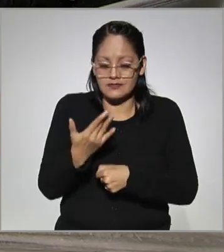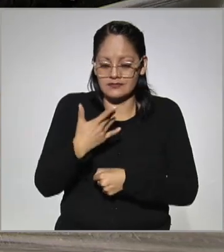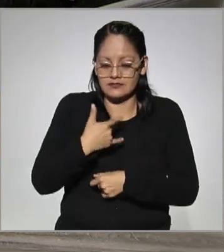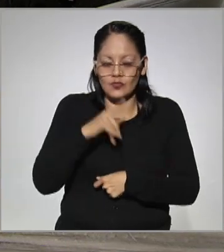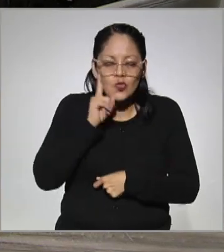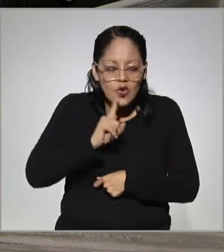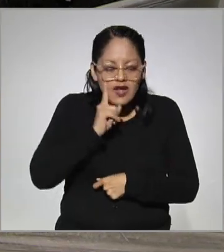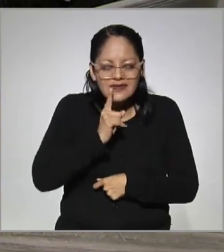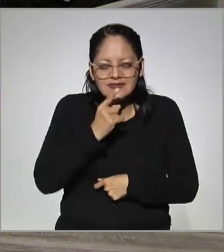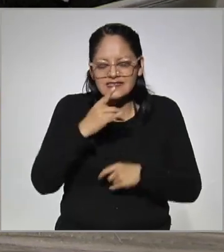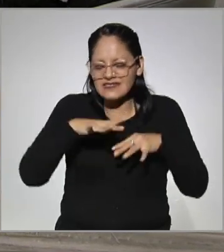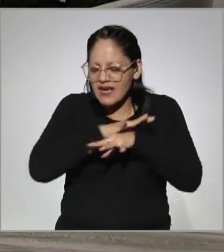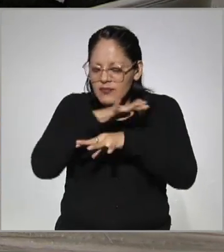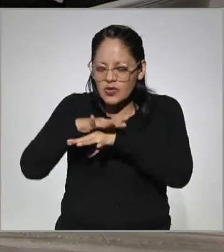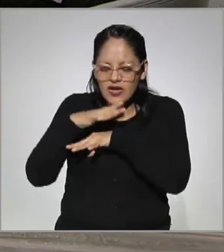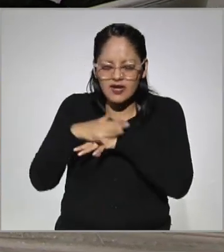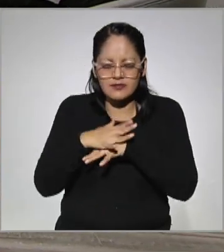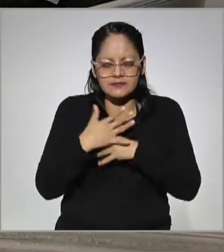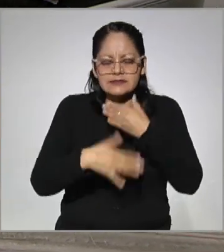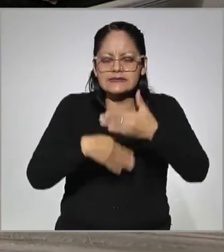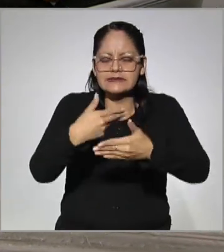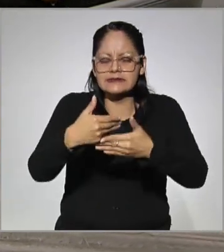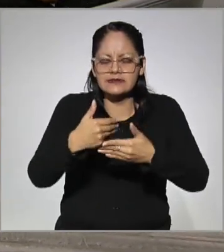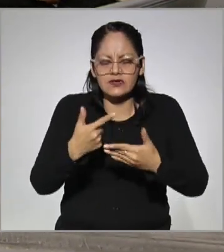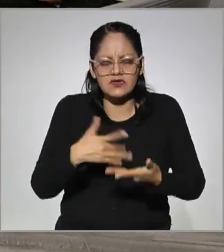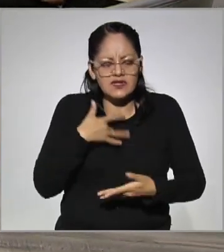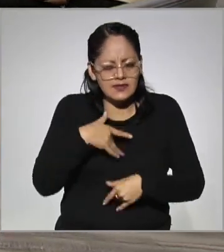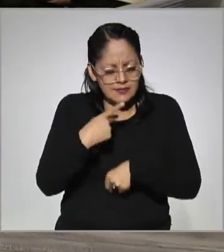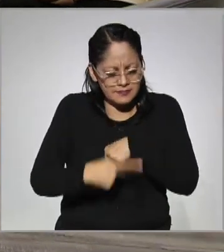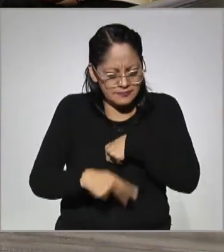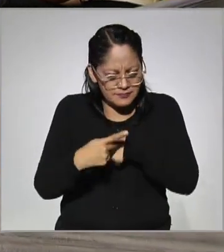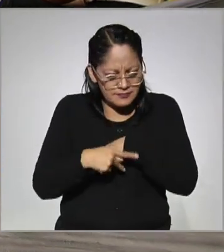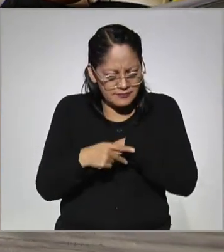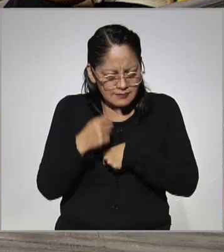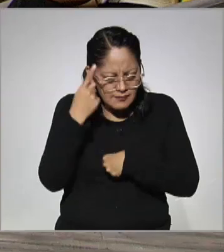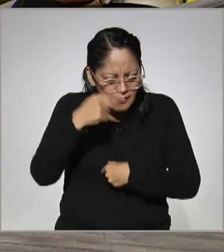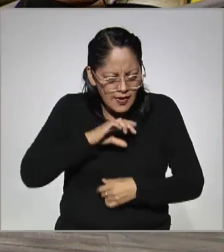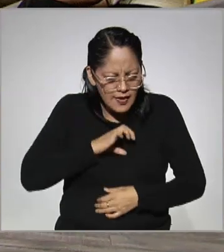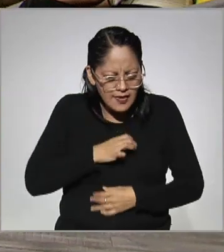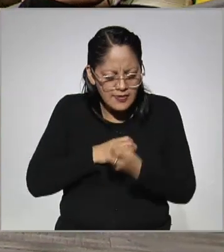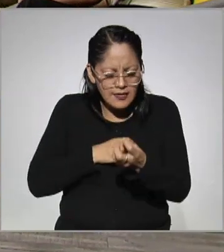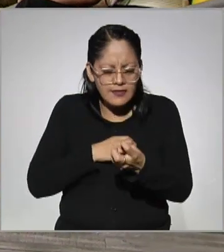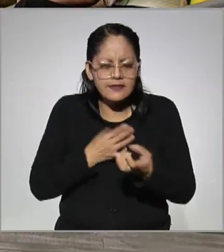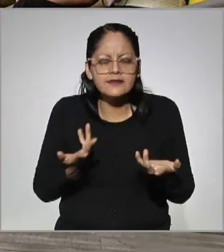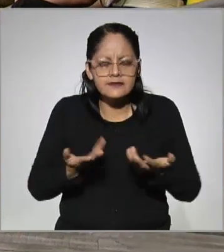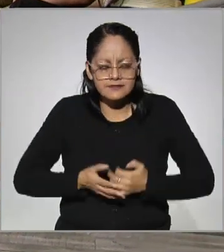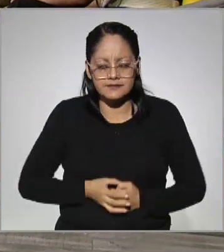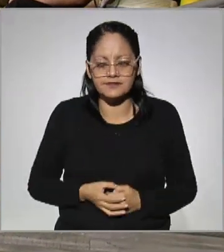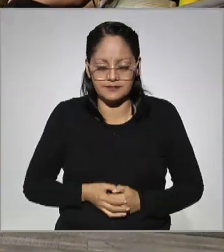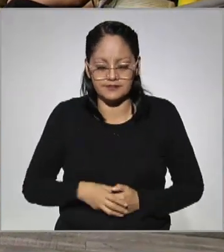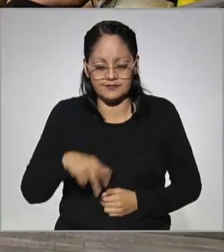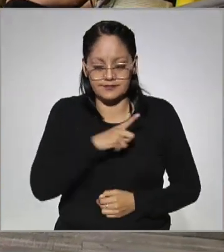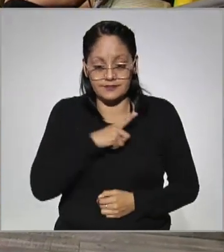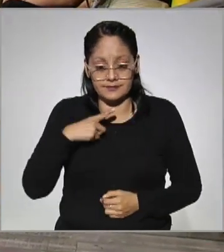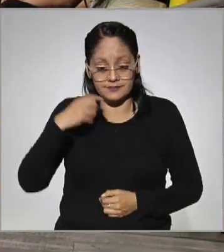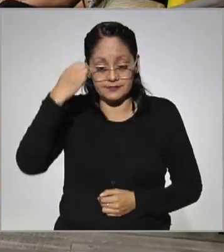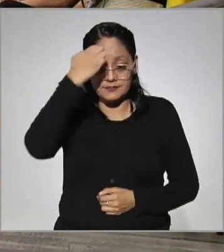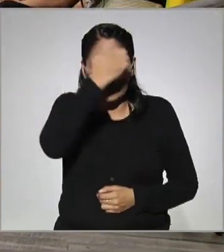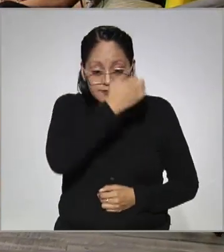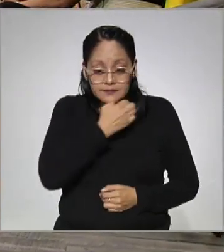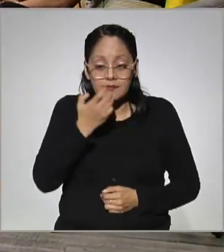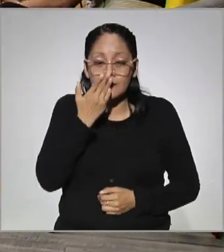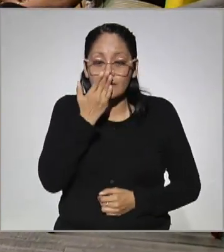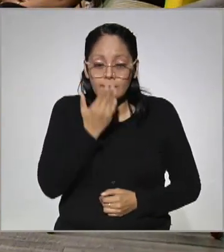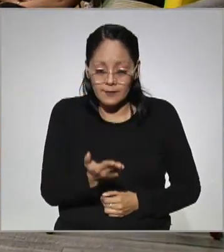ser un factor de riesgo para este tipo de cáncer. Creo que se debe de hacer una adecuada evaluación